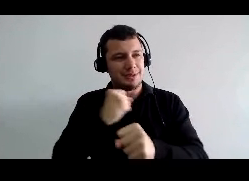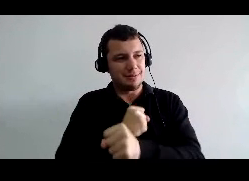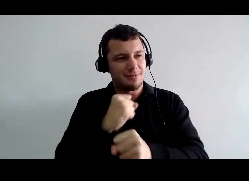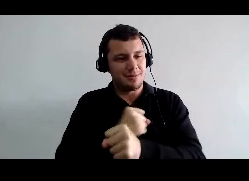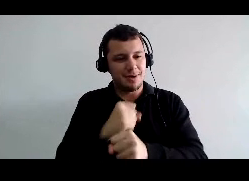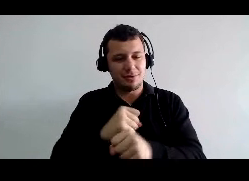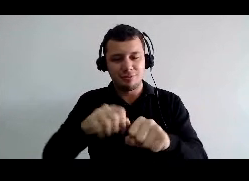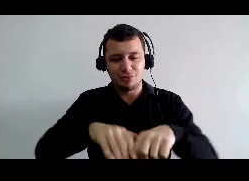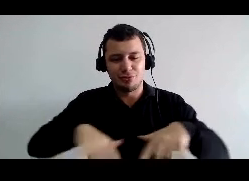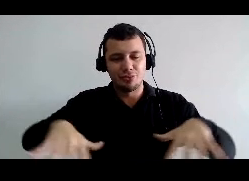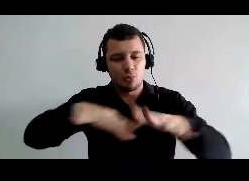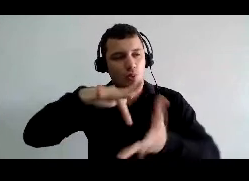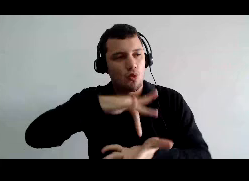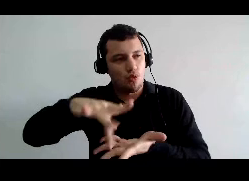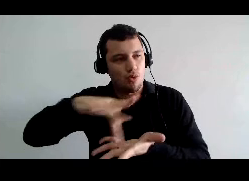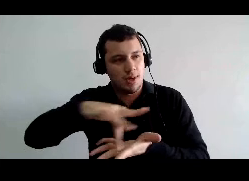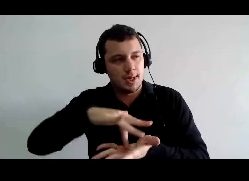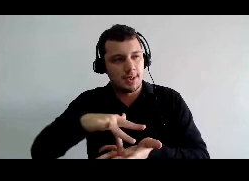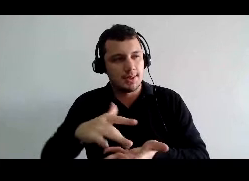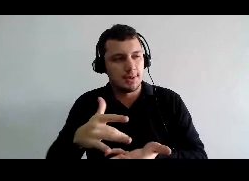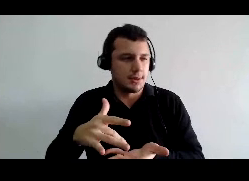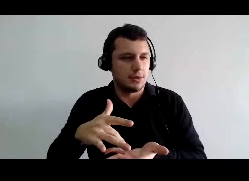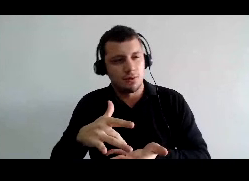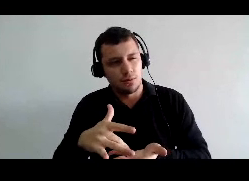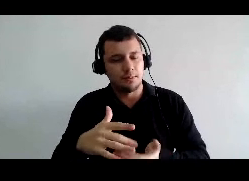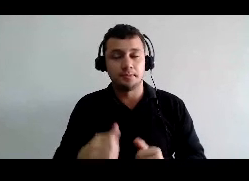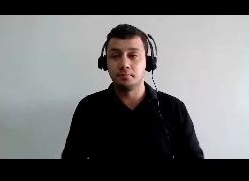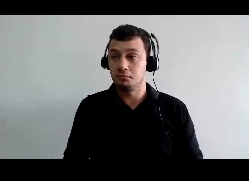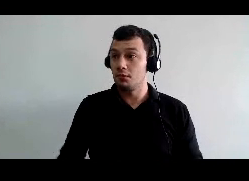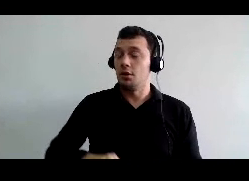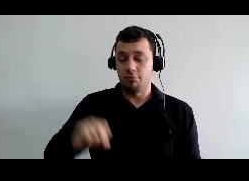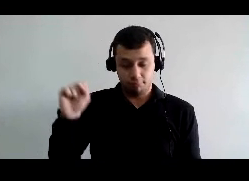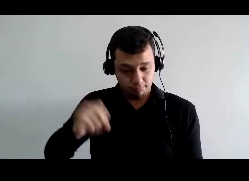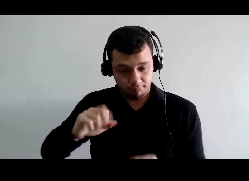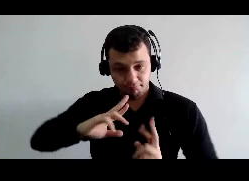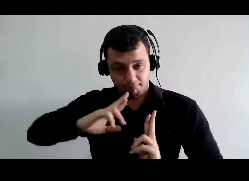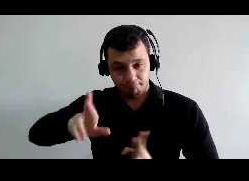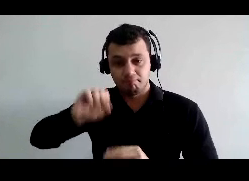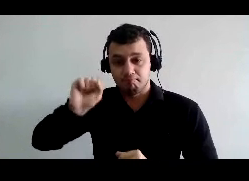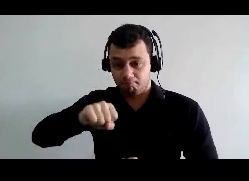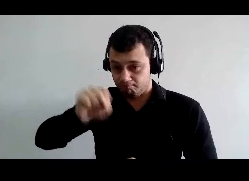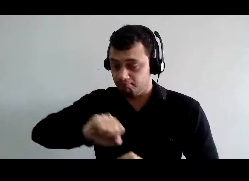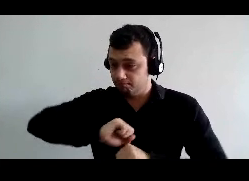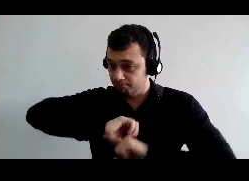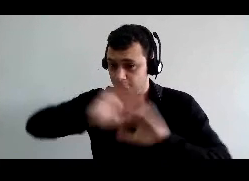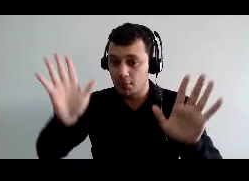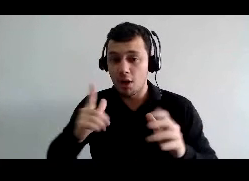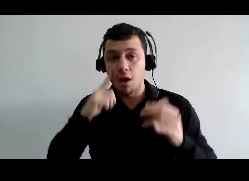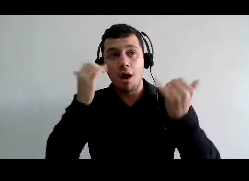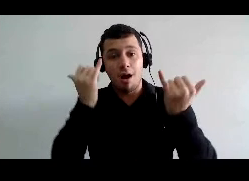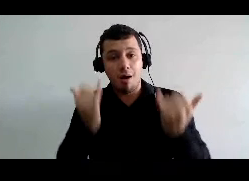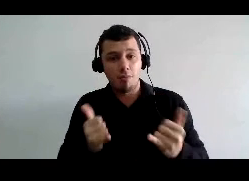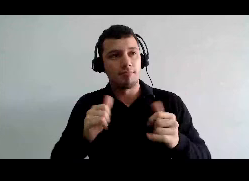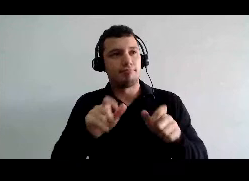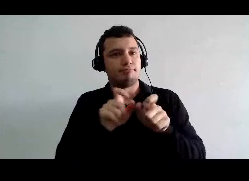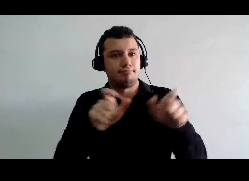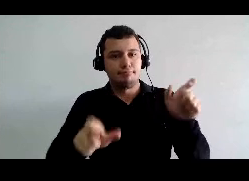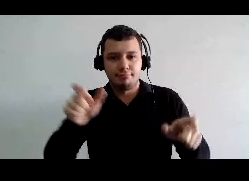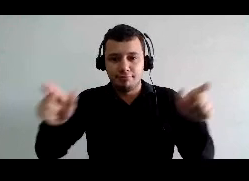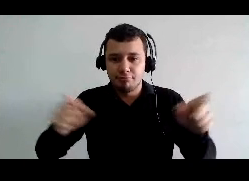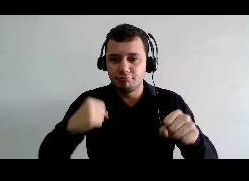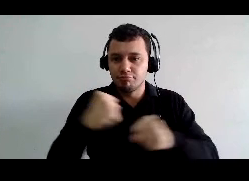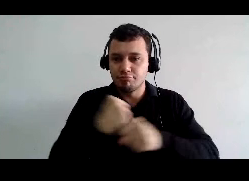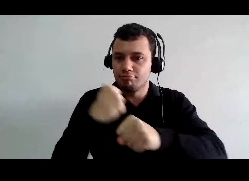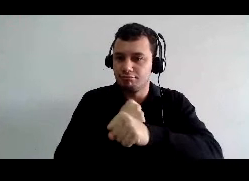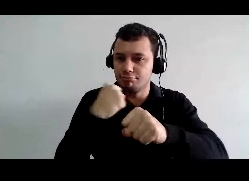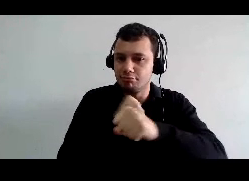Claro, recuerden que todo el personal con esta pandemia han salido una gran